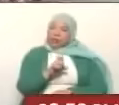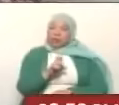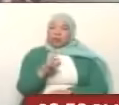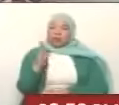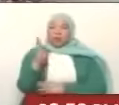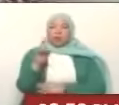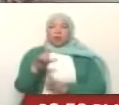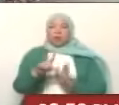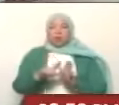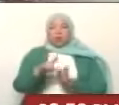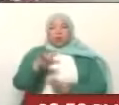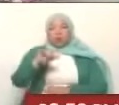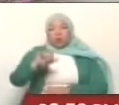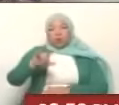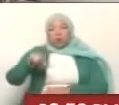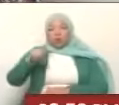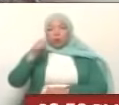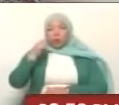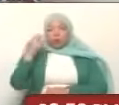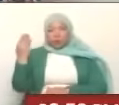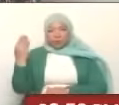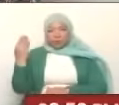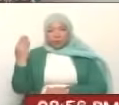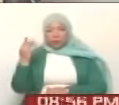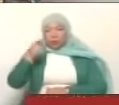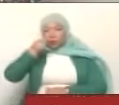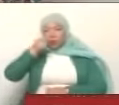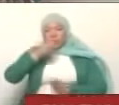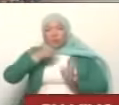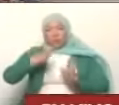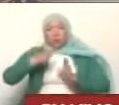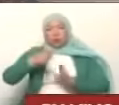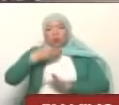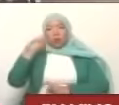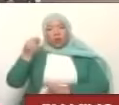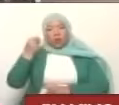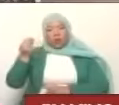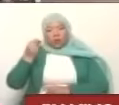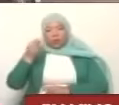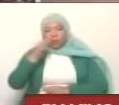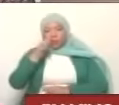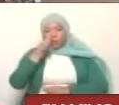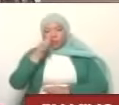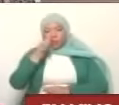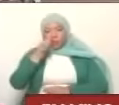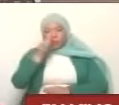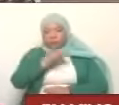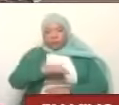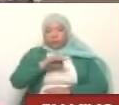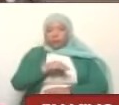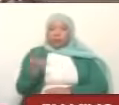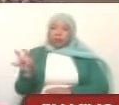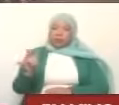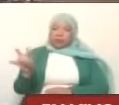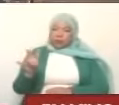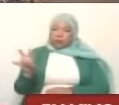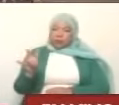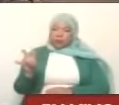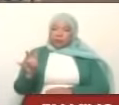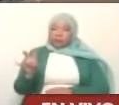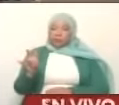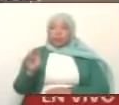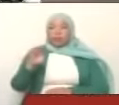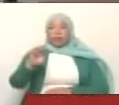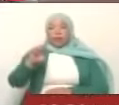del Liceo Jacinto Convit, organizador de la Juventud Socialista de Venezuela.